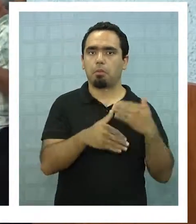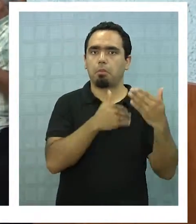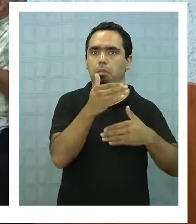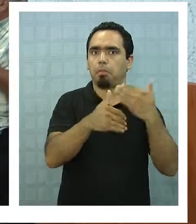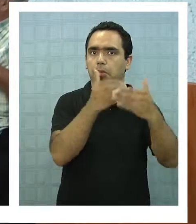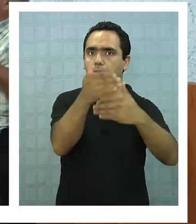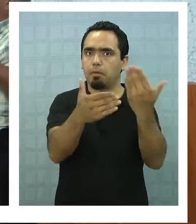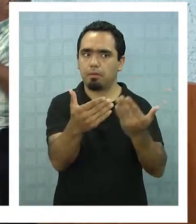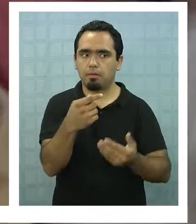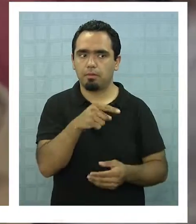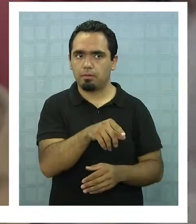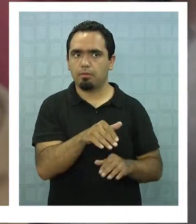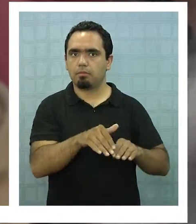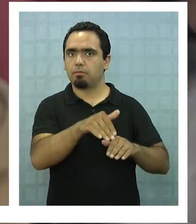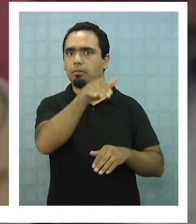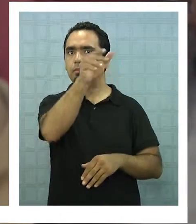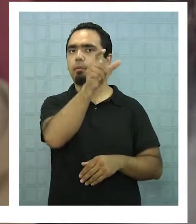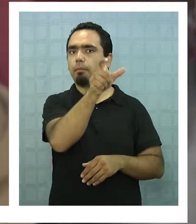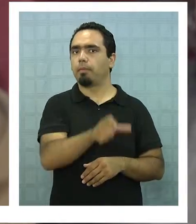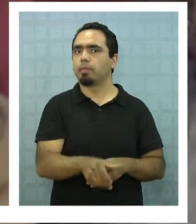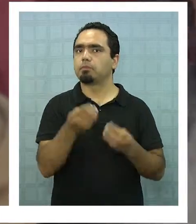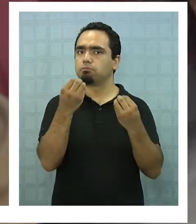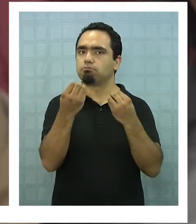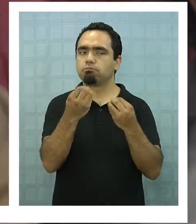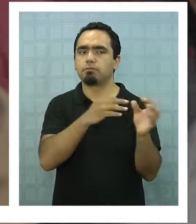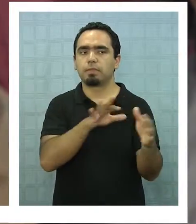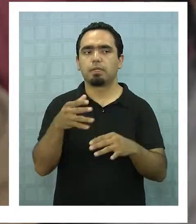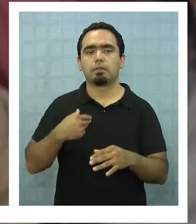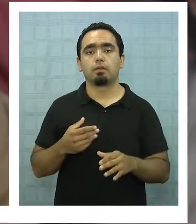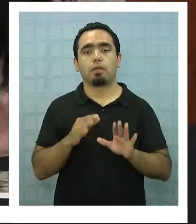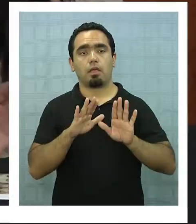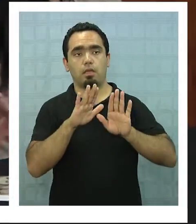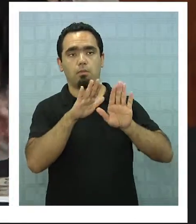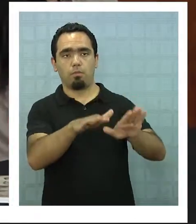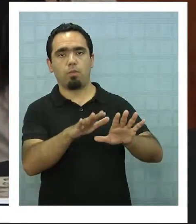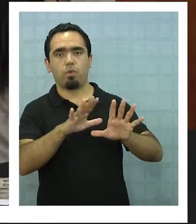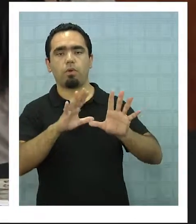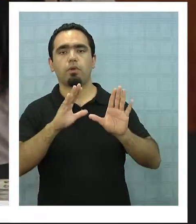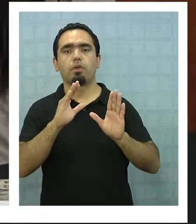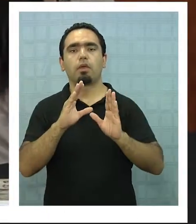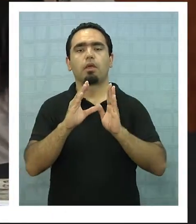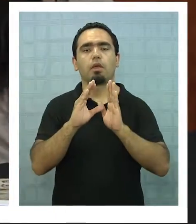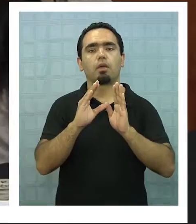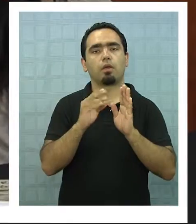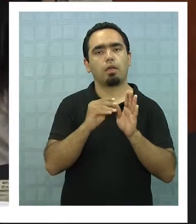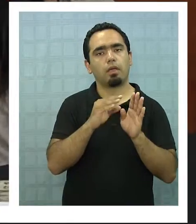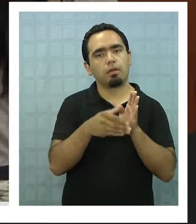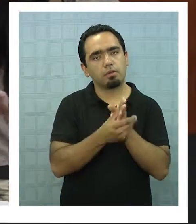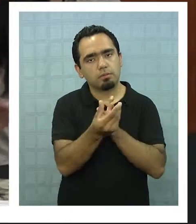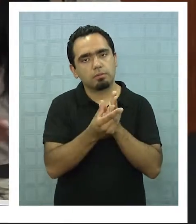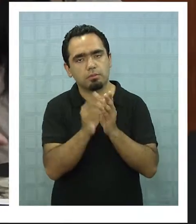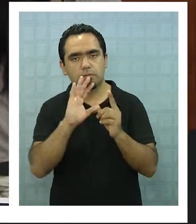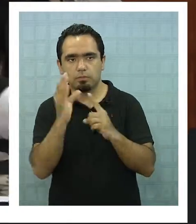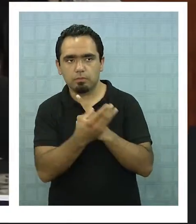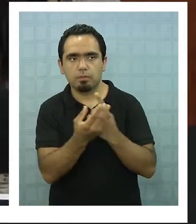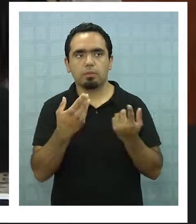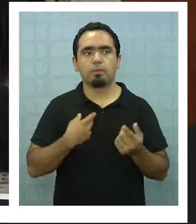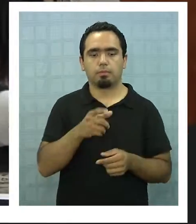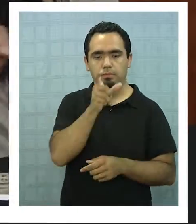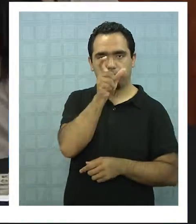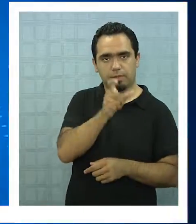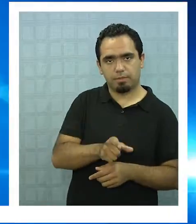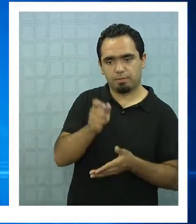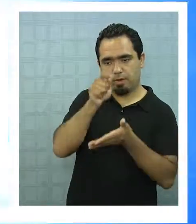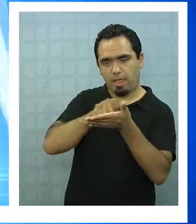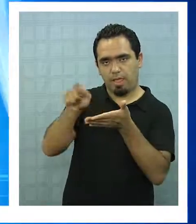llegó a ser una gran persona. Apoyado por el Consejo de la Cultura y las Artes de Tarapacá, el escritor presentó el ejemplar